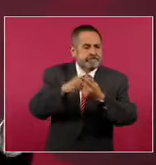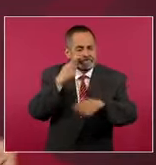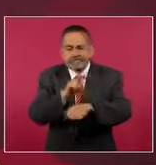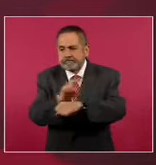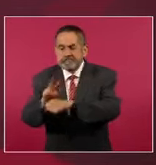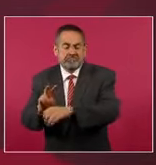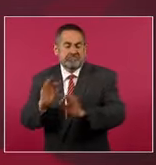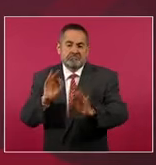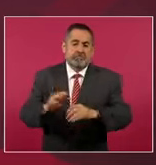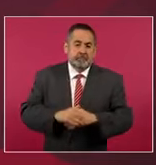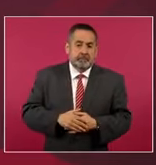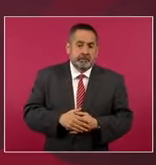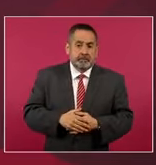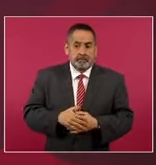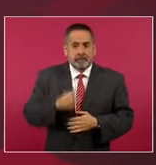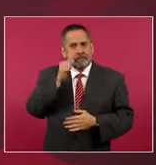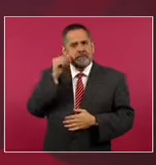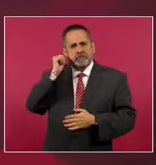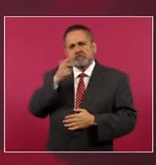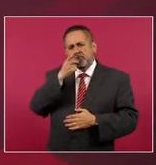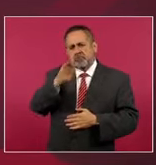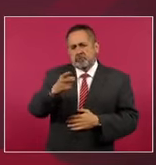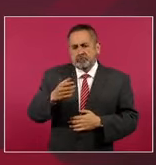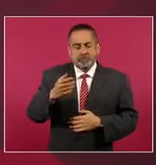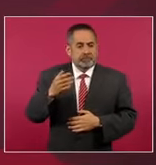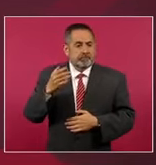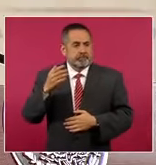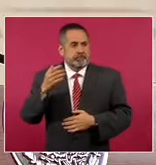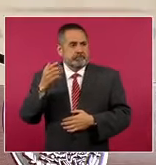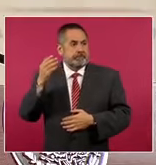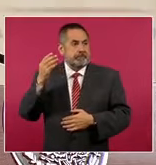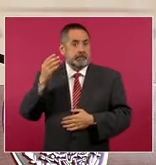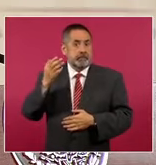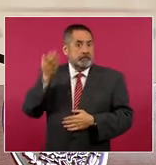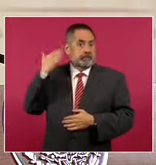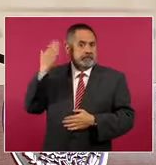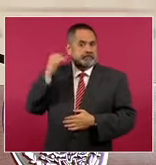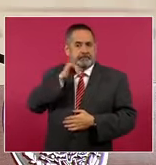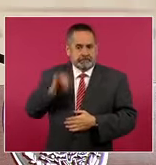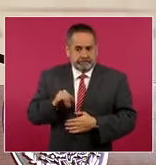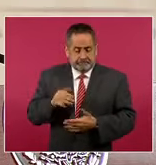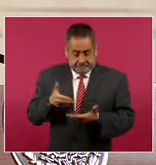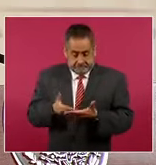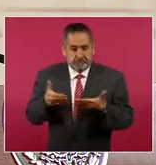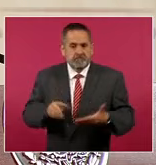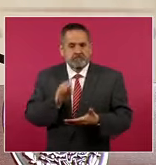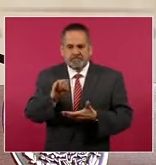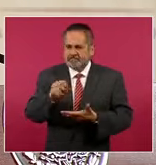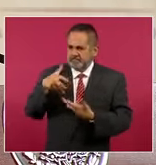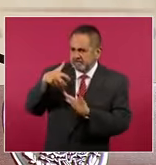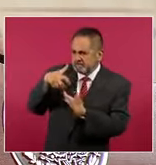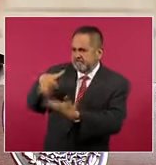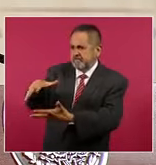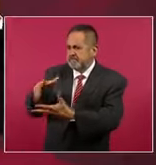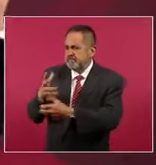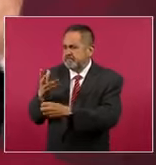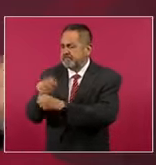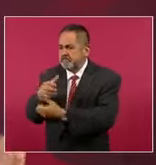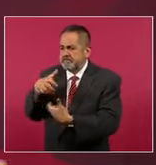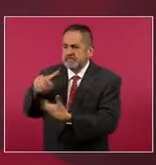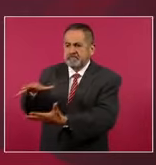nunca hay inversión pública en el país. Ya no había